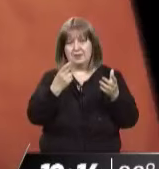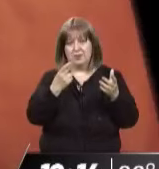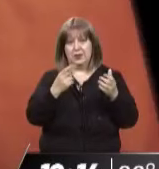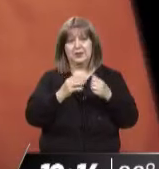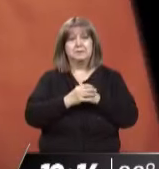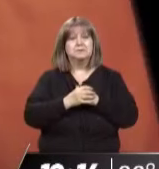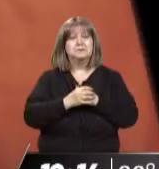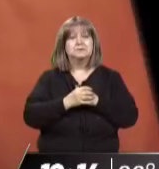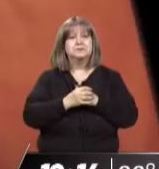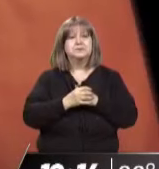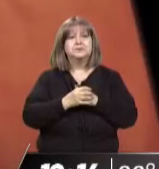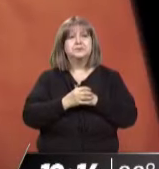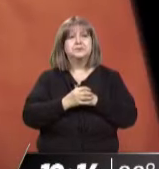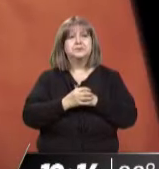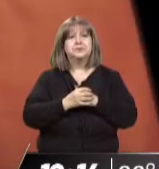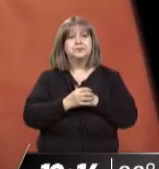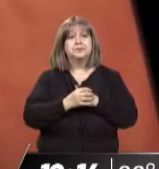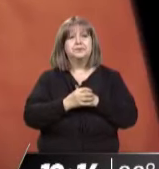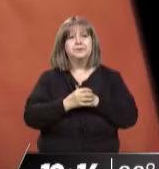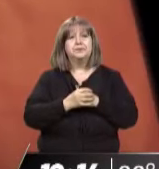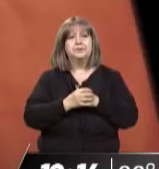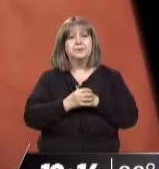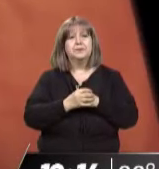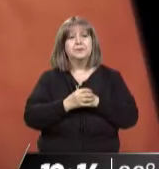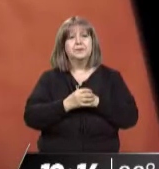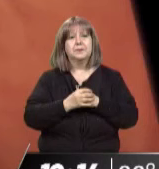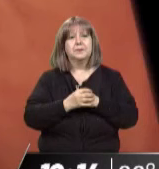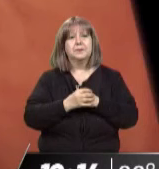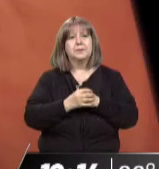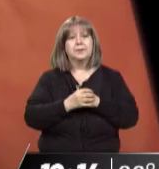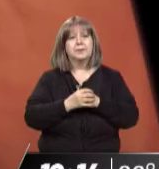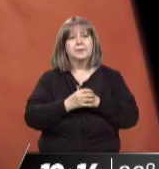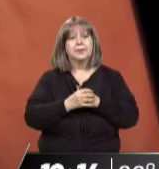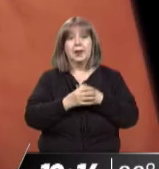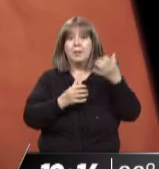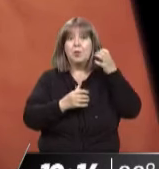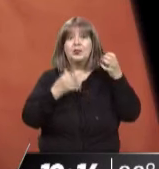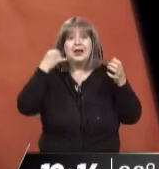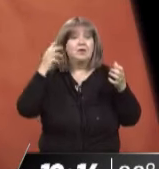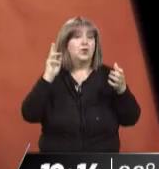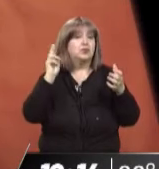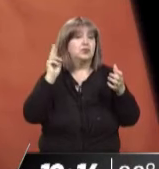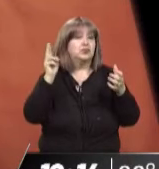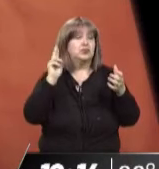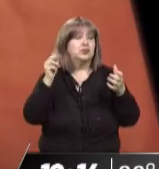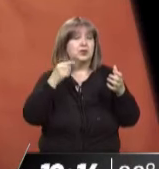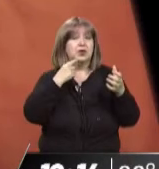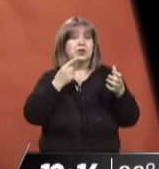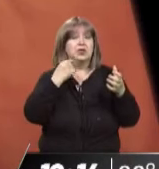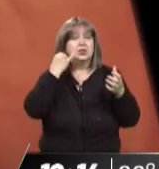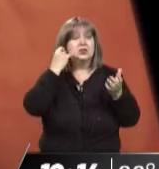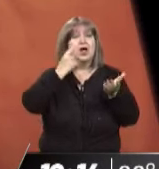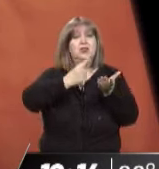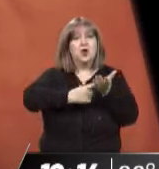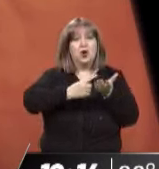Los pichones del chabón, se pegó una gira con la guacha esa, y se tomaron toda la droga.